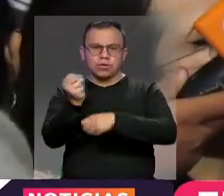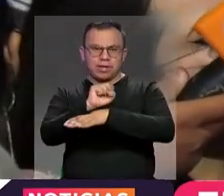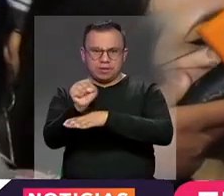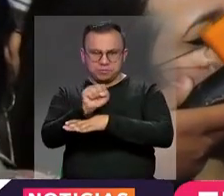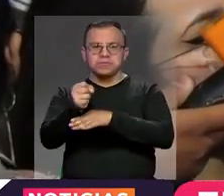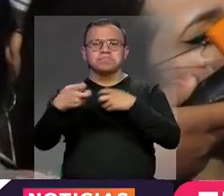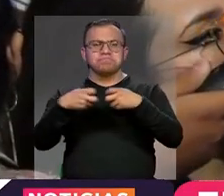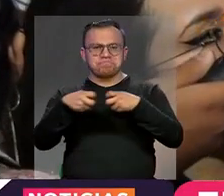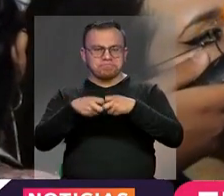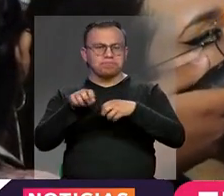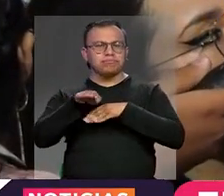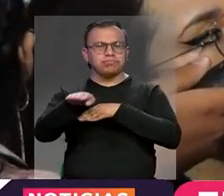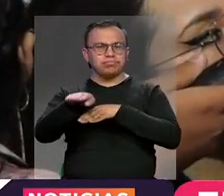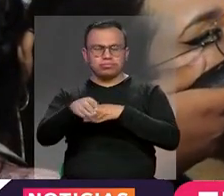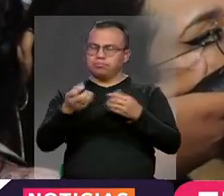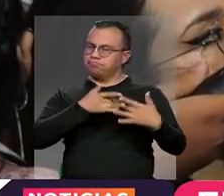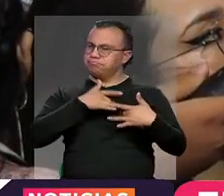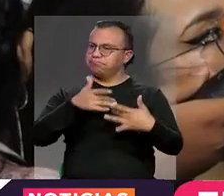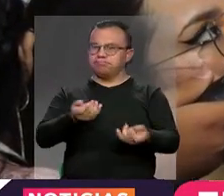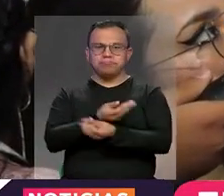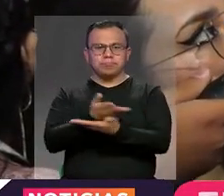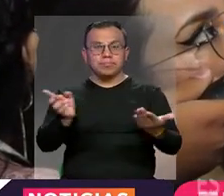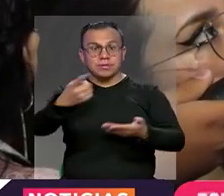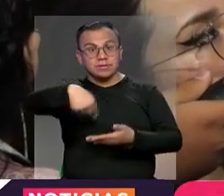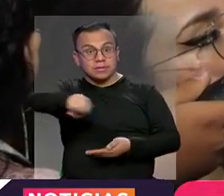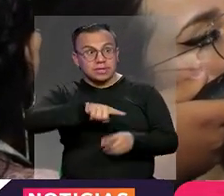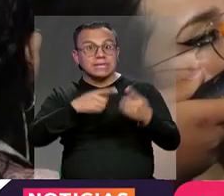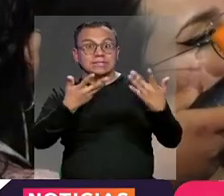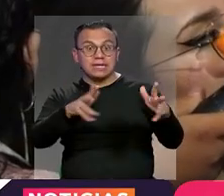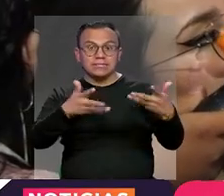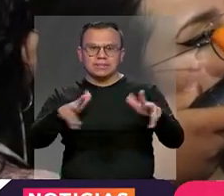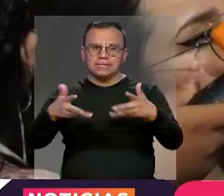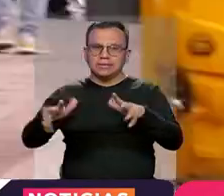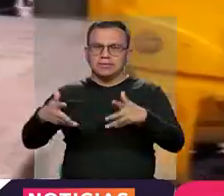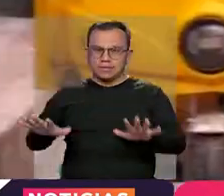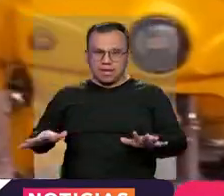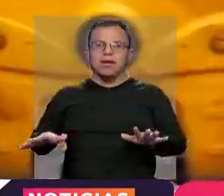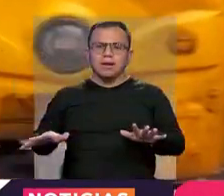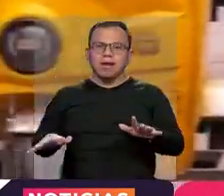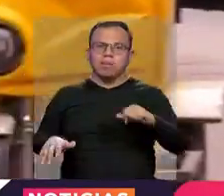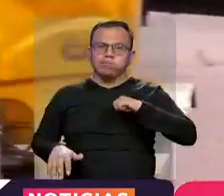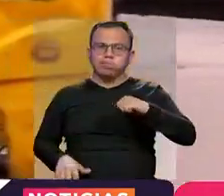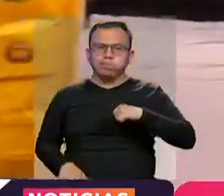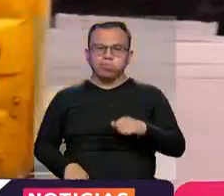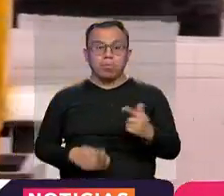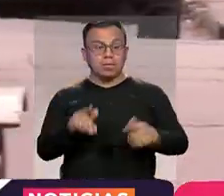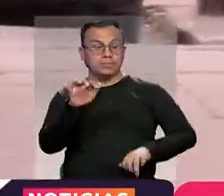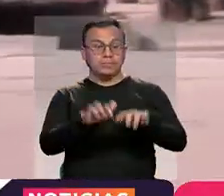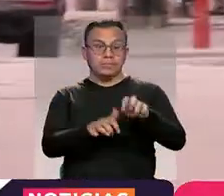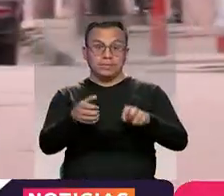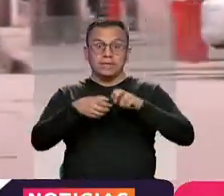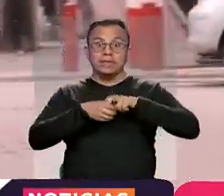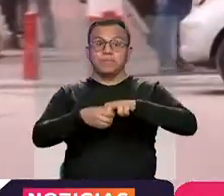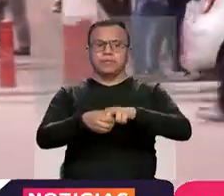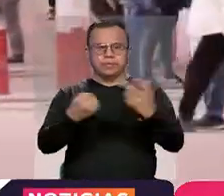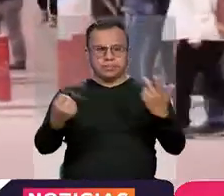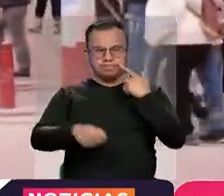puesto en funcionamiento para los bogotanos, pues son vías que ya tienen el transporte público. Desde la Secretaría de Movilidad han